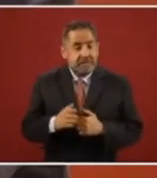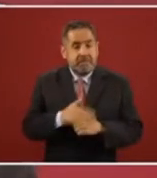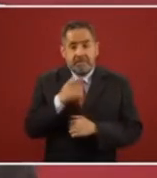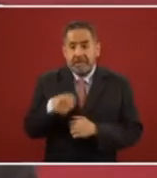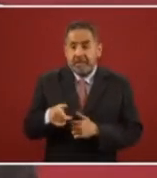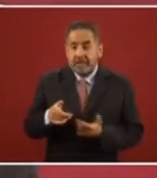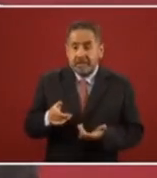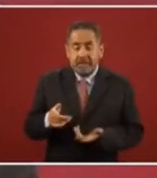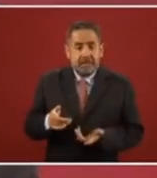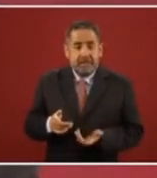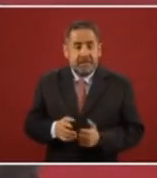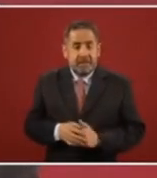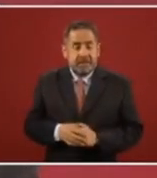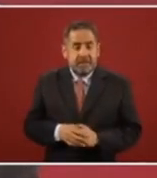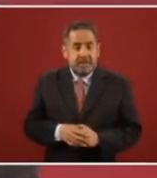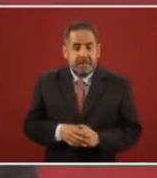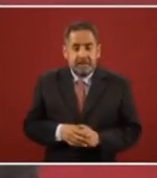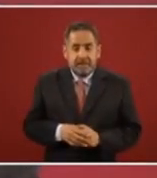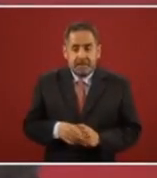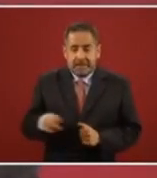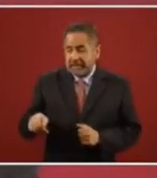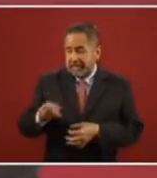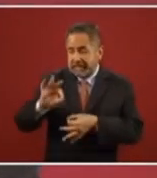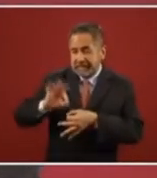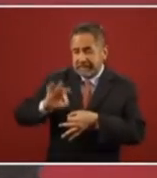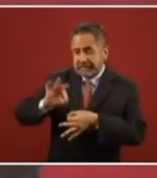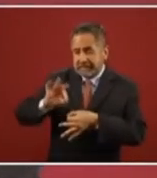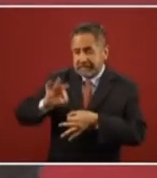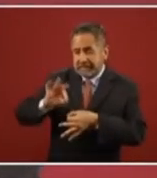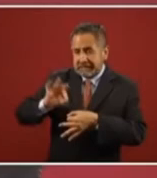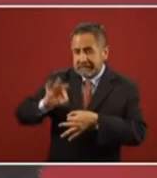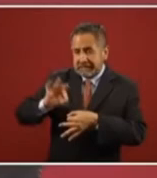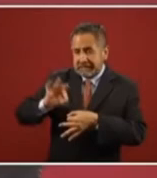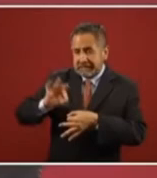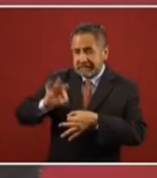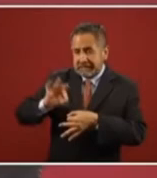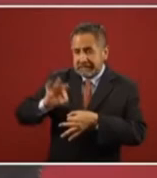lo torturaban las chinches